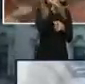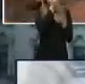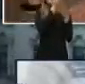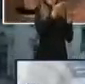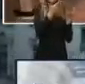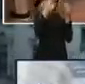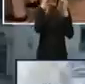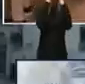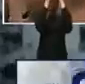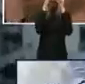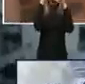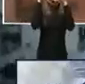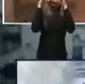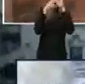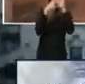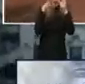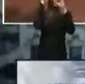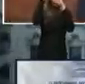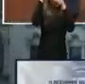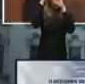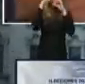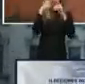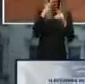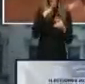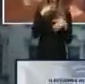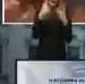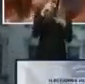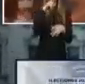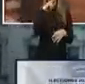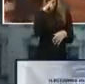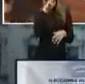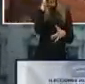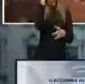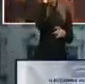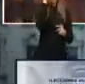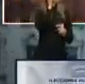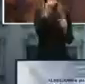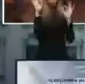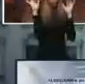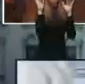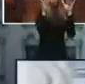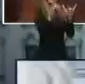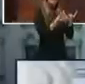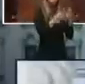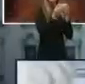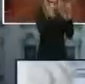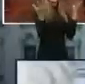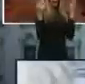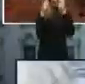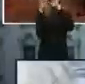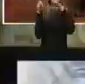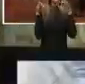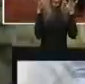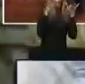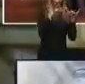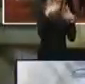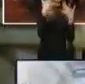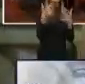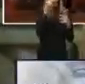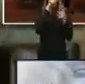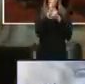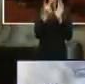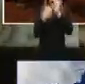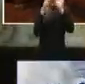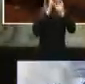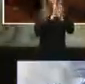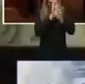ya el obelisco como punto de convergencia de muchos de los seguidores, que obviamente pues los resultados, aunque se